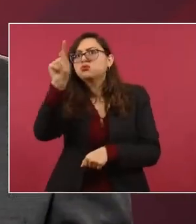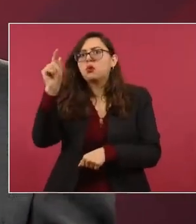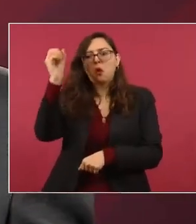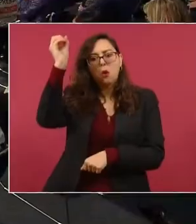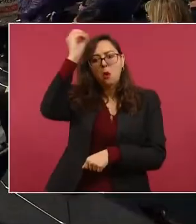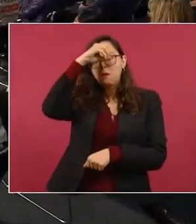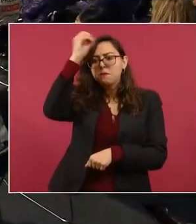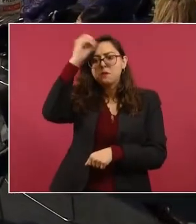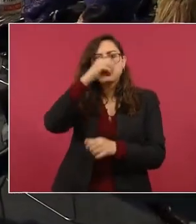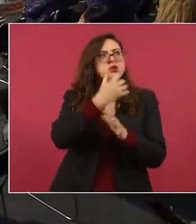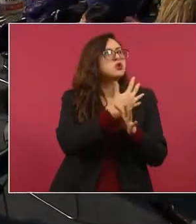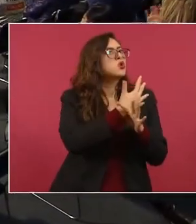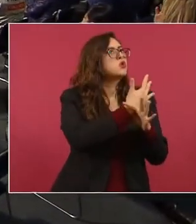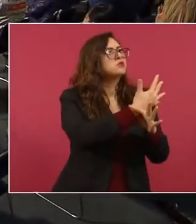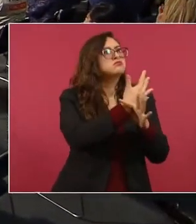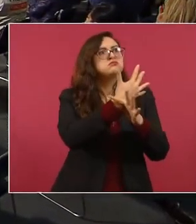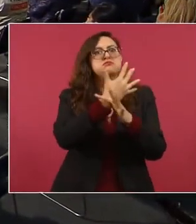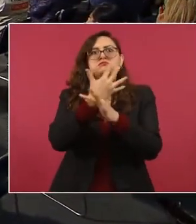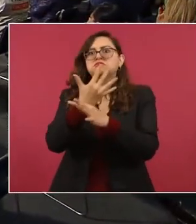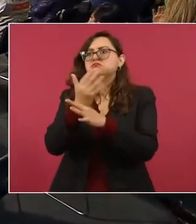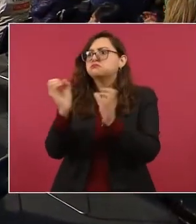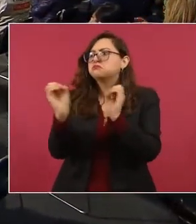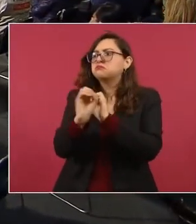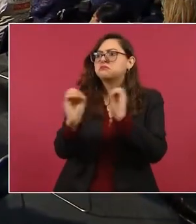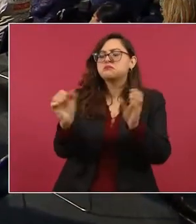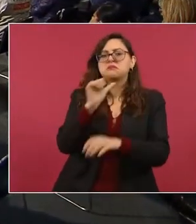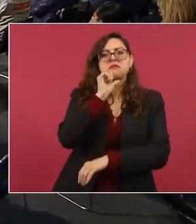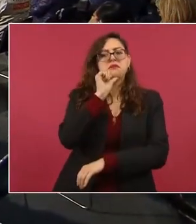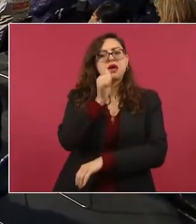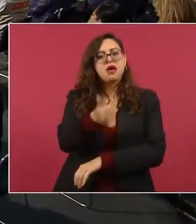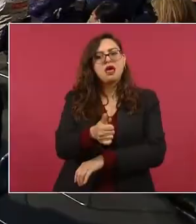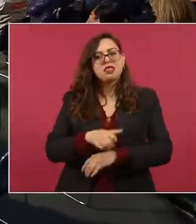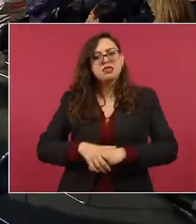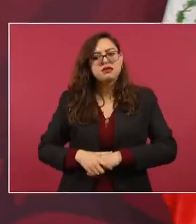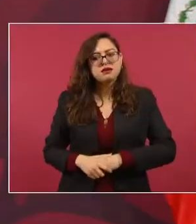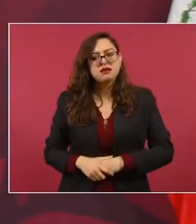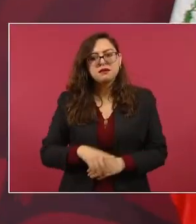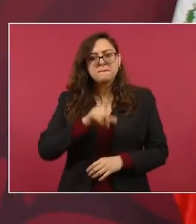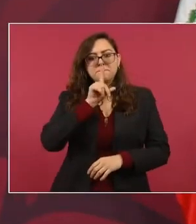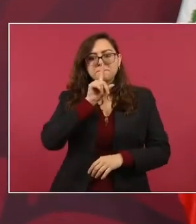¿Dónde están los legisladores de la Unión Europea?